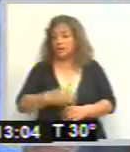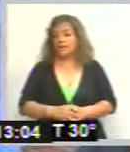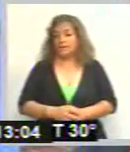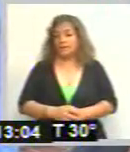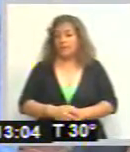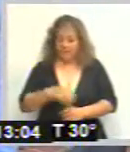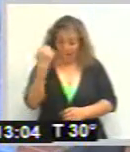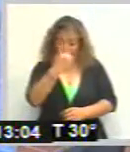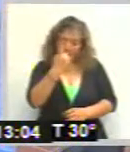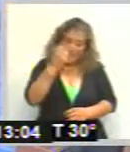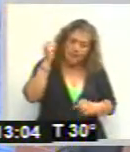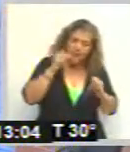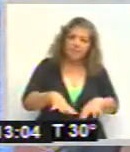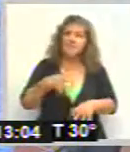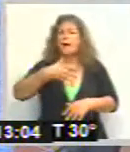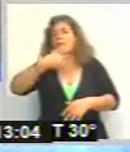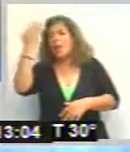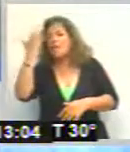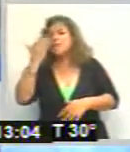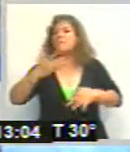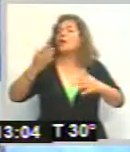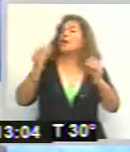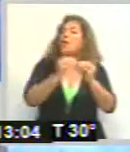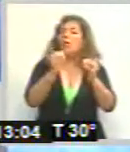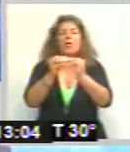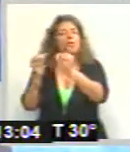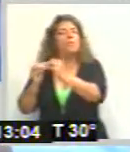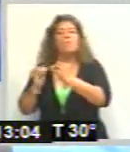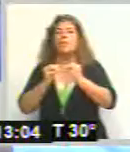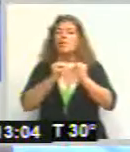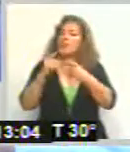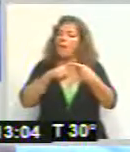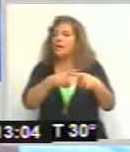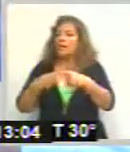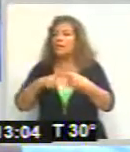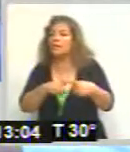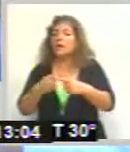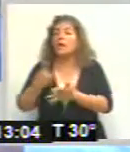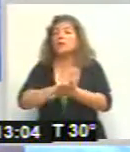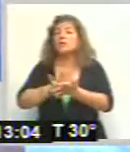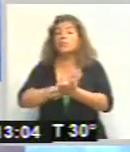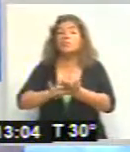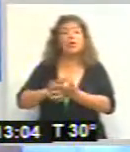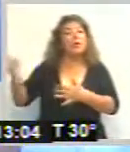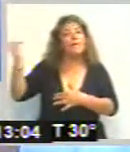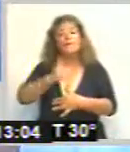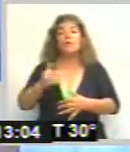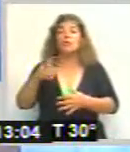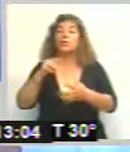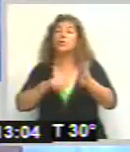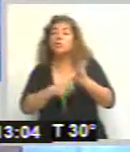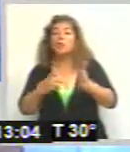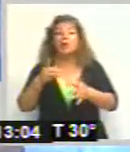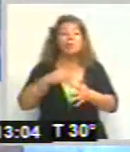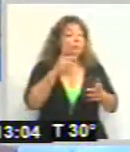acabamos de comenzar la asamblea con los compañeros, así que se está discutiendo la situación que vino desde Buenos Aires, así que estamos escuchando la